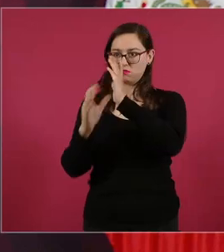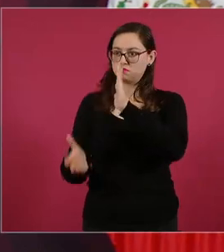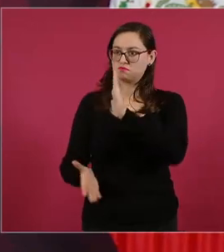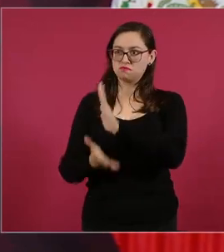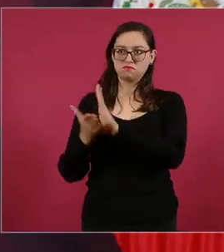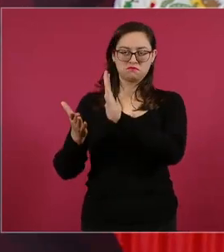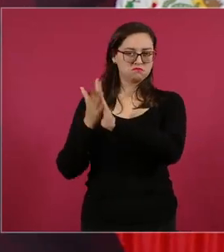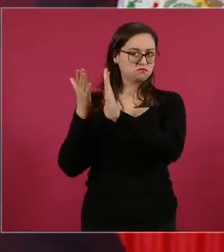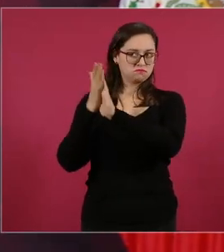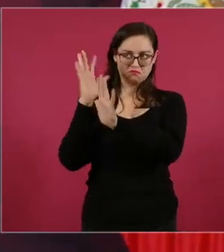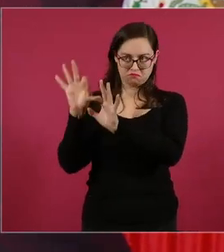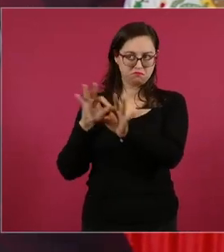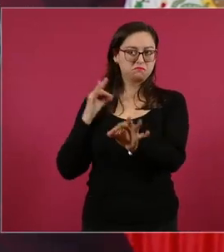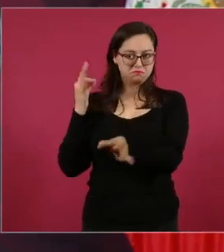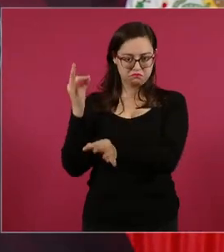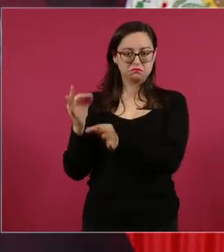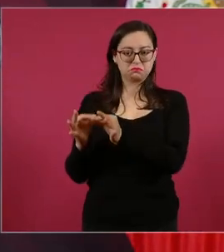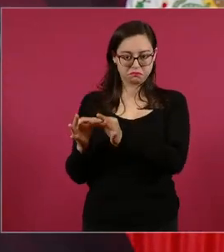Ahí vamos bien.